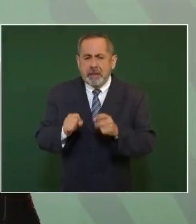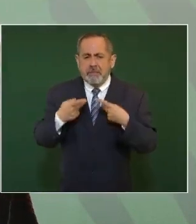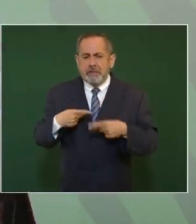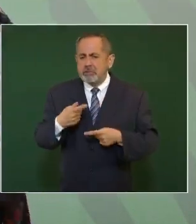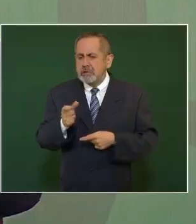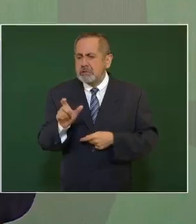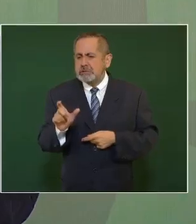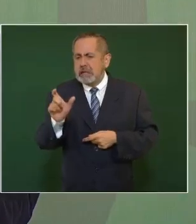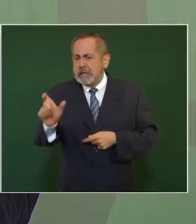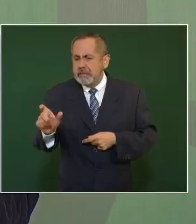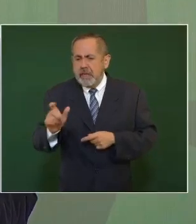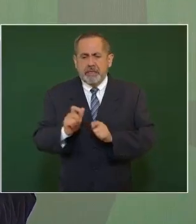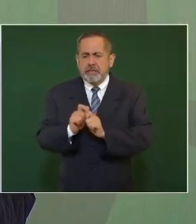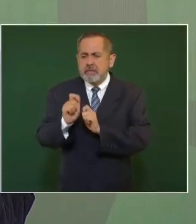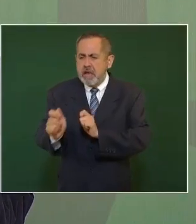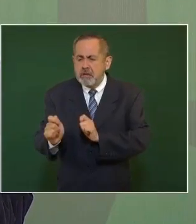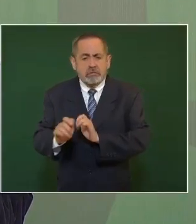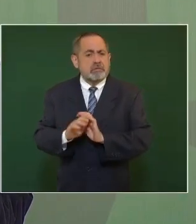de la tarjeta,